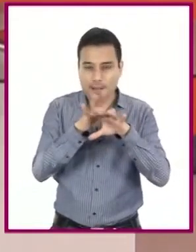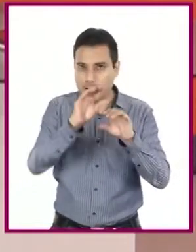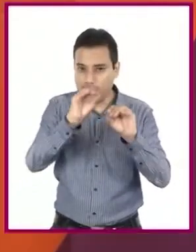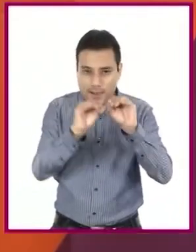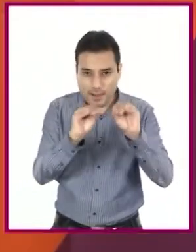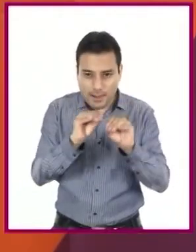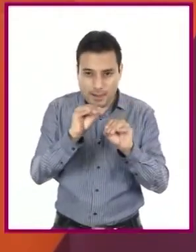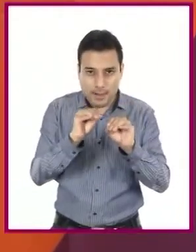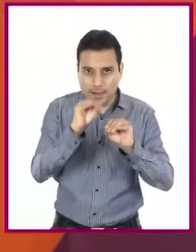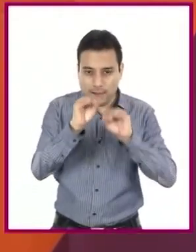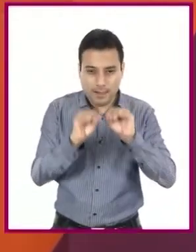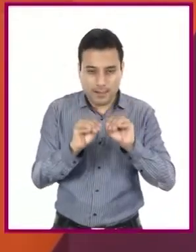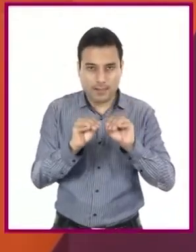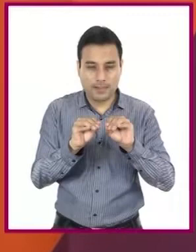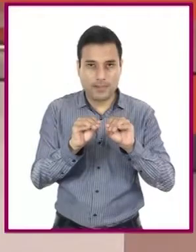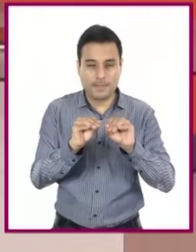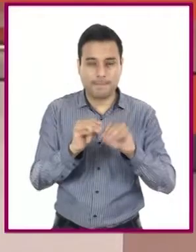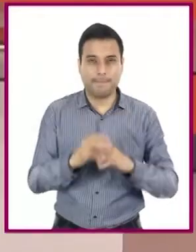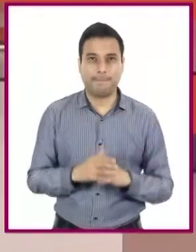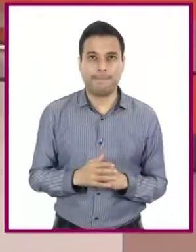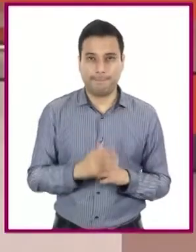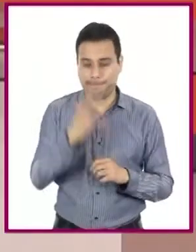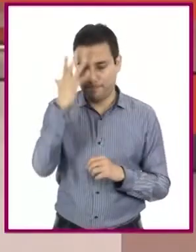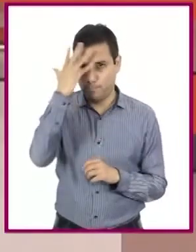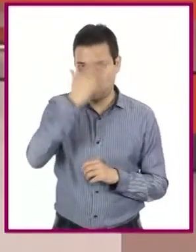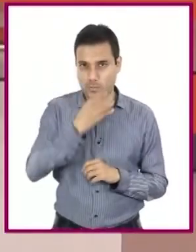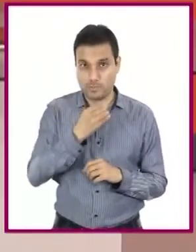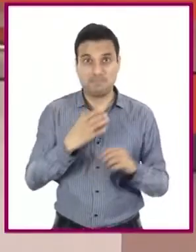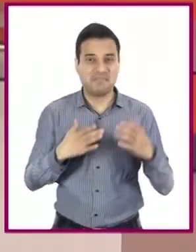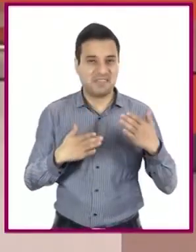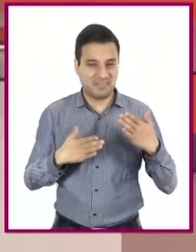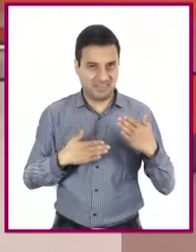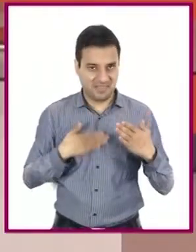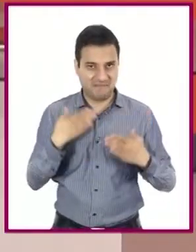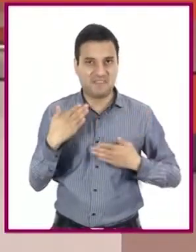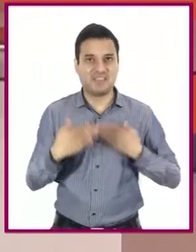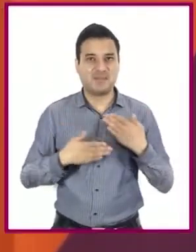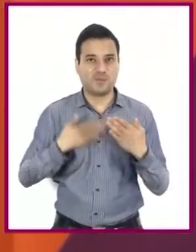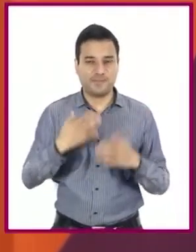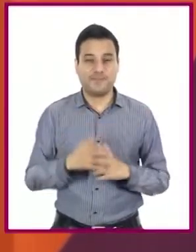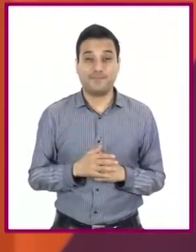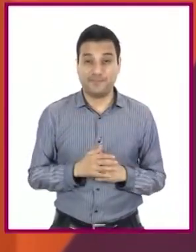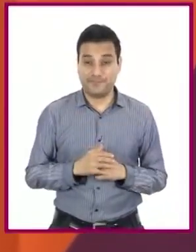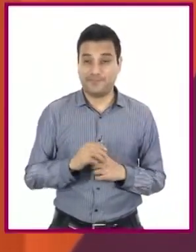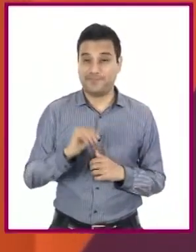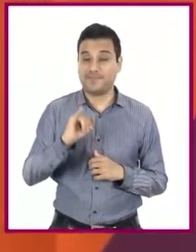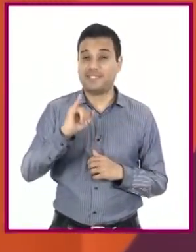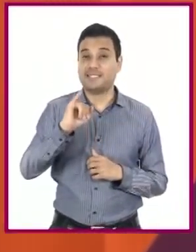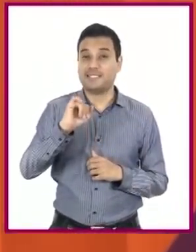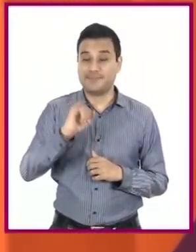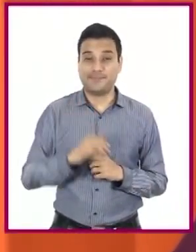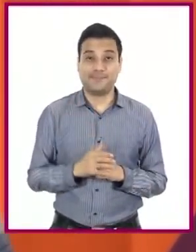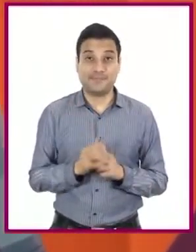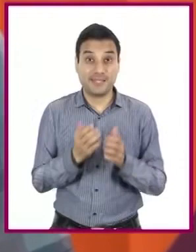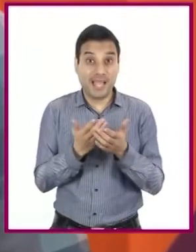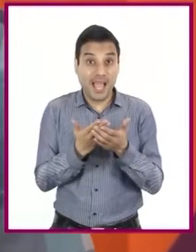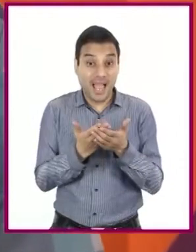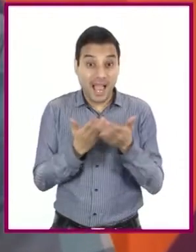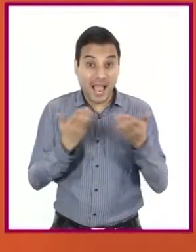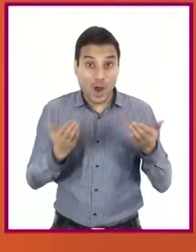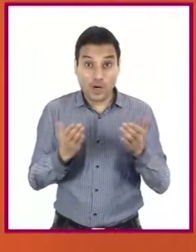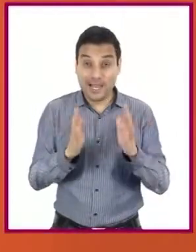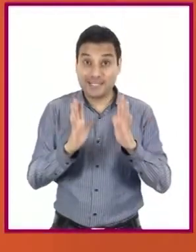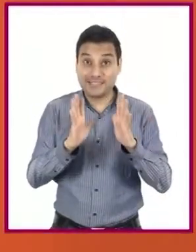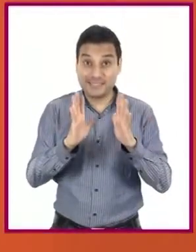rehabilitar este espacio. Suena divertido, ¿eh? Exactamente. Ahora que ya tenemos nuestro